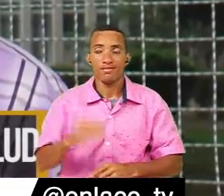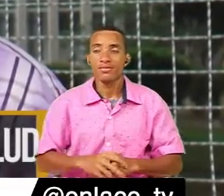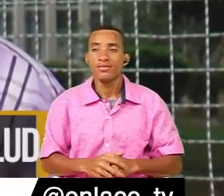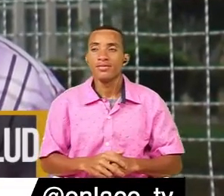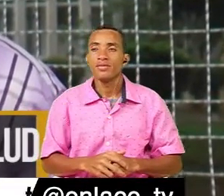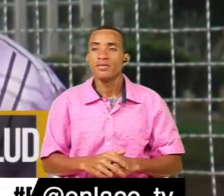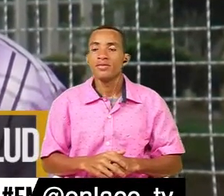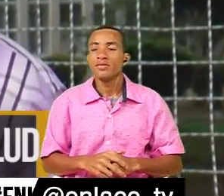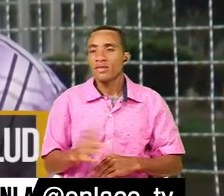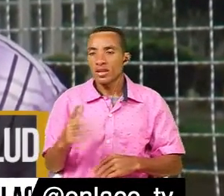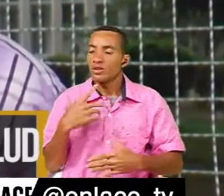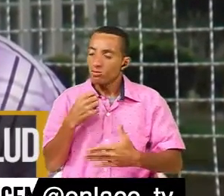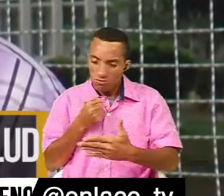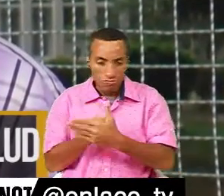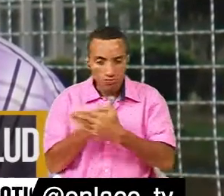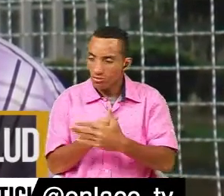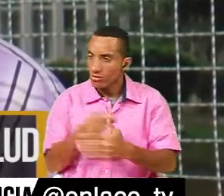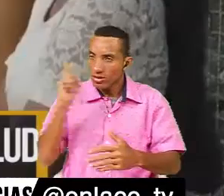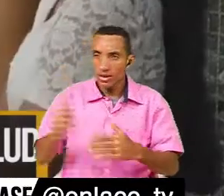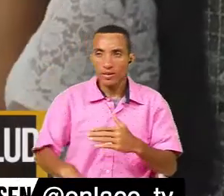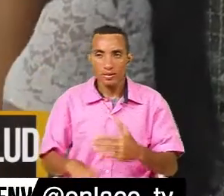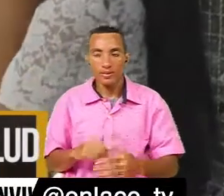así es que hay que pelear.